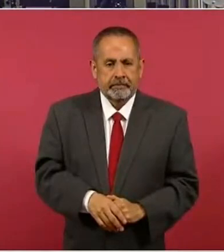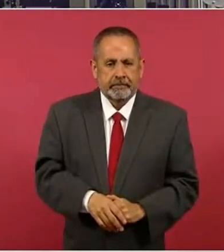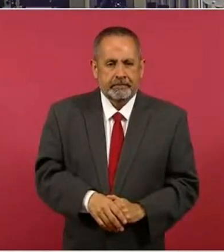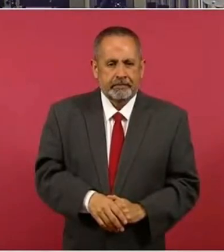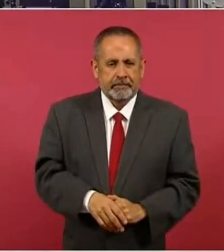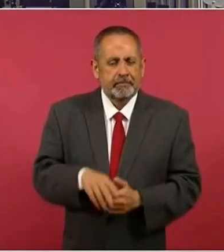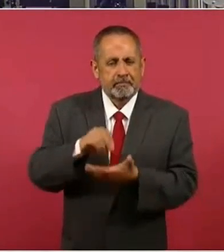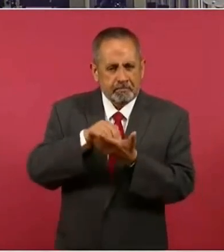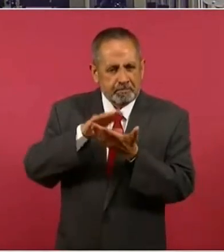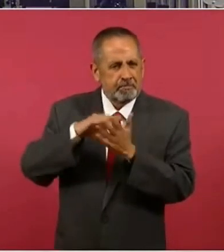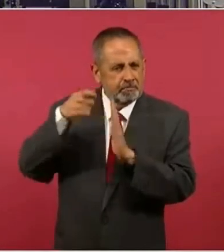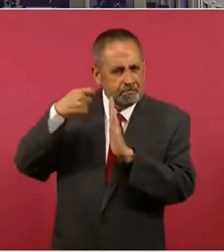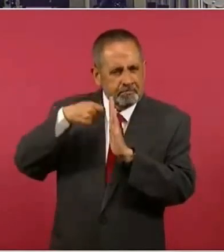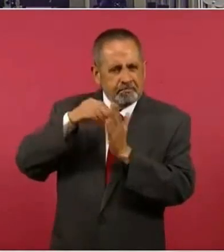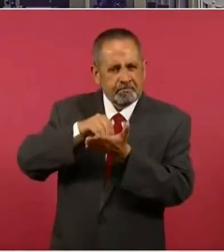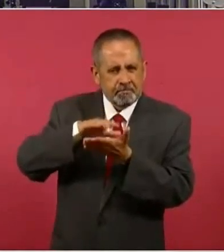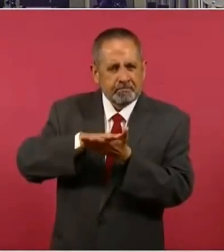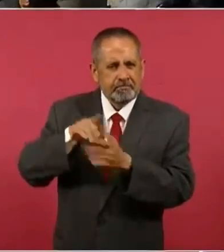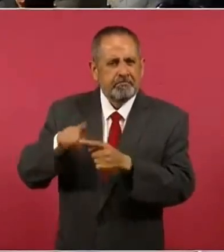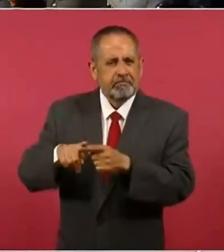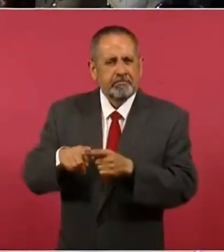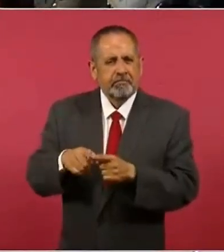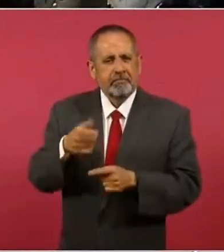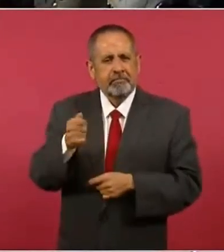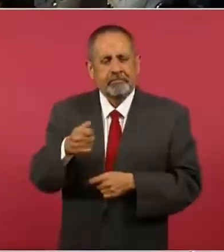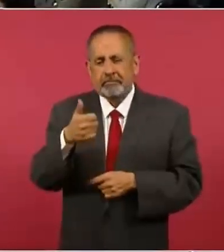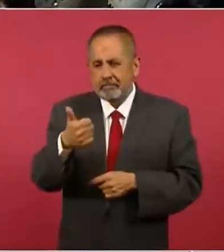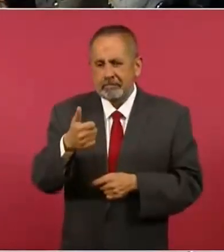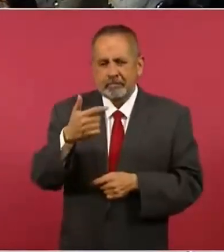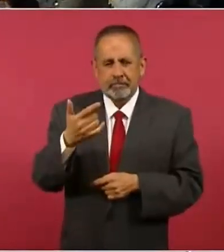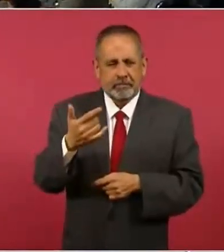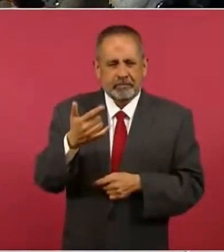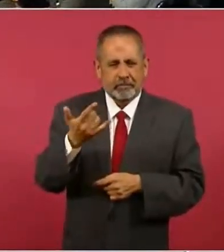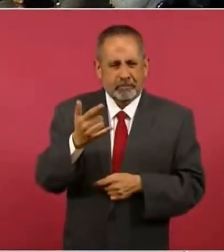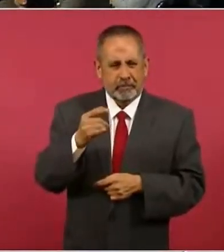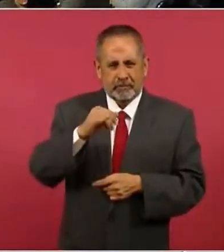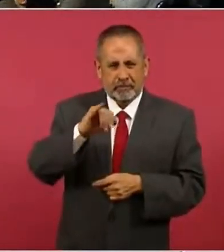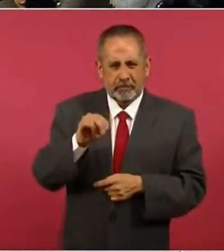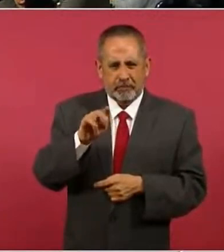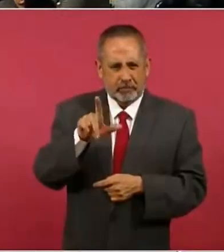Sí en los documentales de el canal seis de julio de